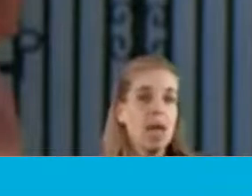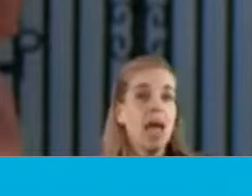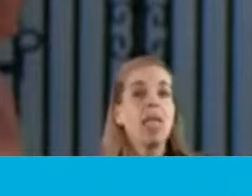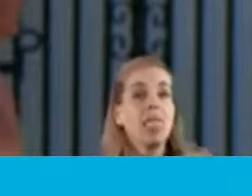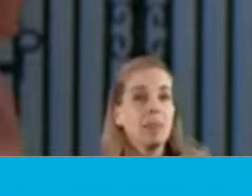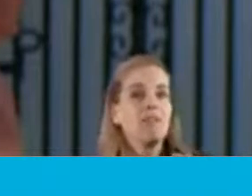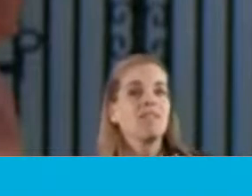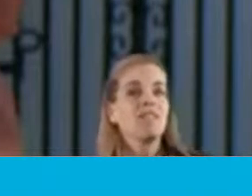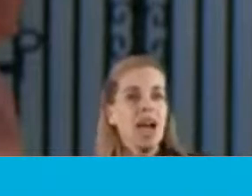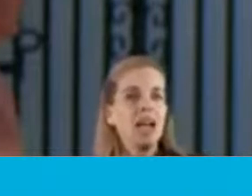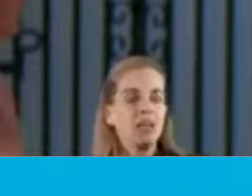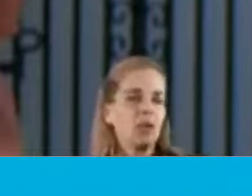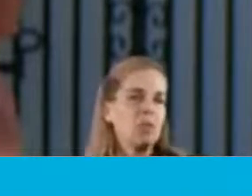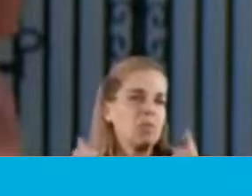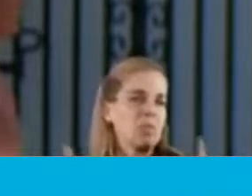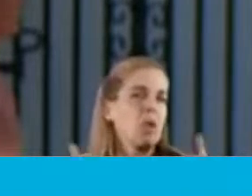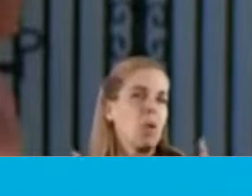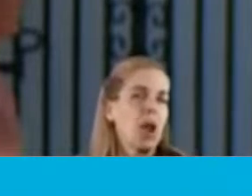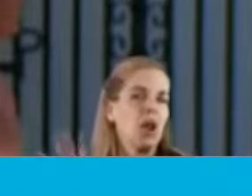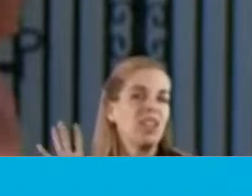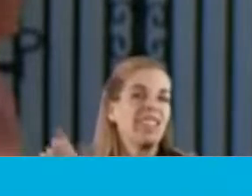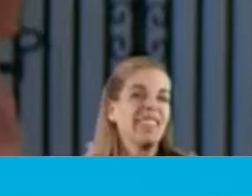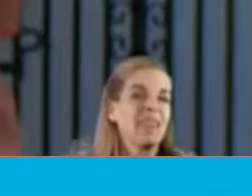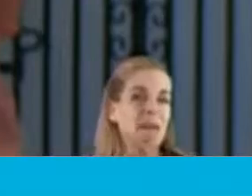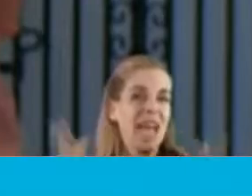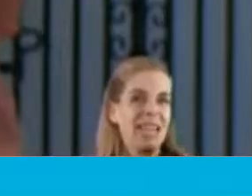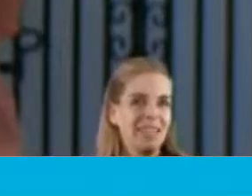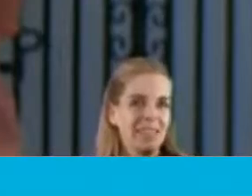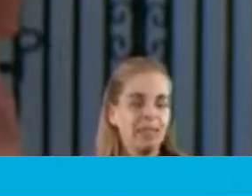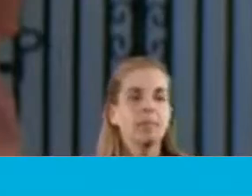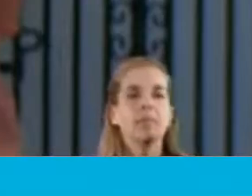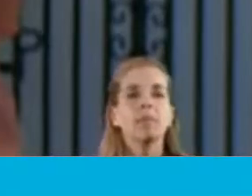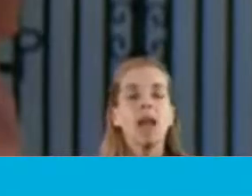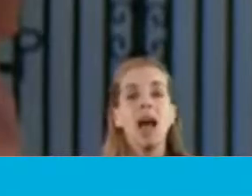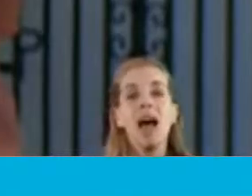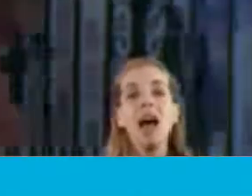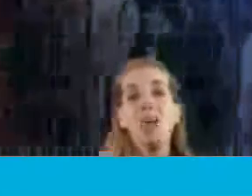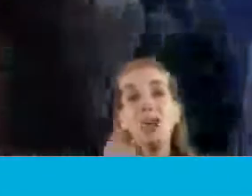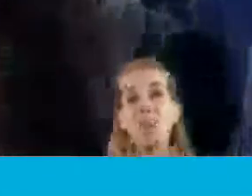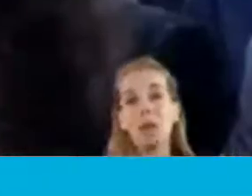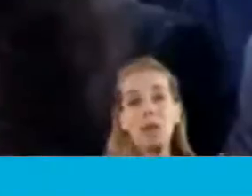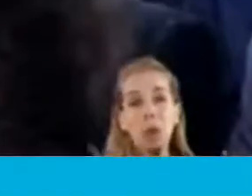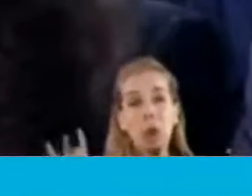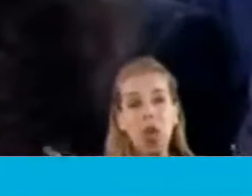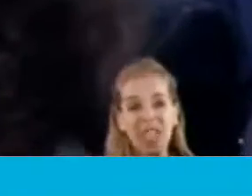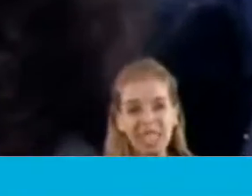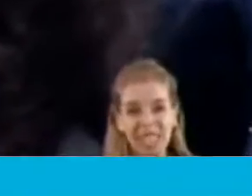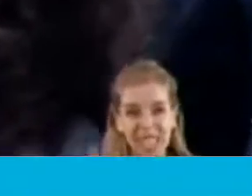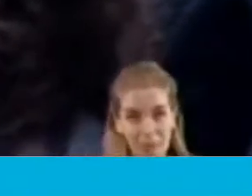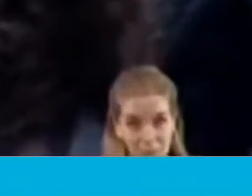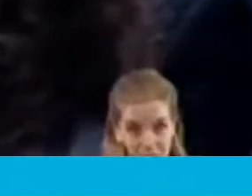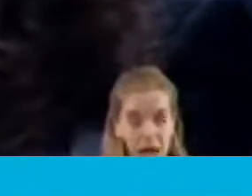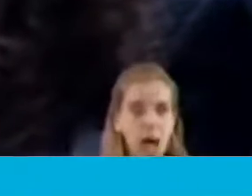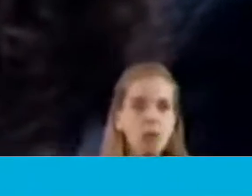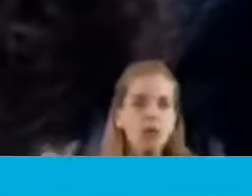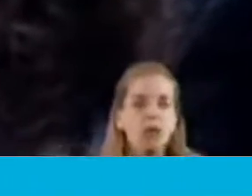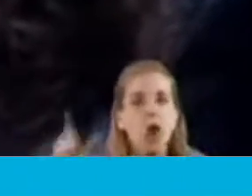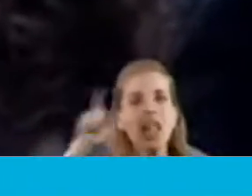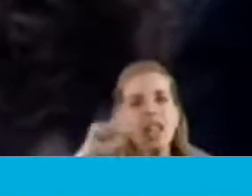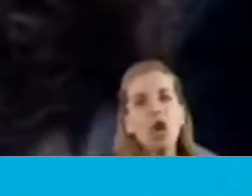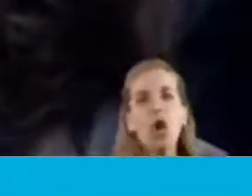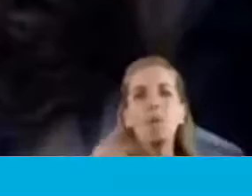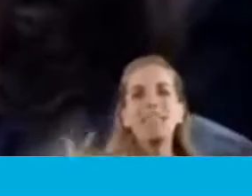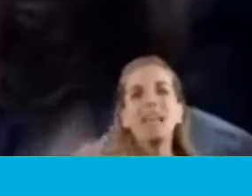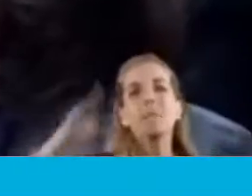vacaciones de los últimos años. Al concluir el año 2021, logramos crecer el 10,3%. Este